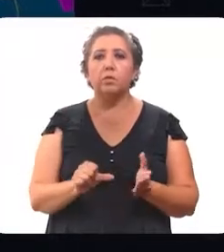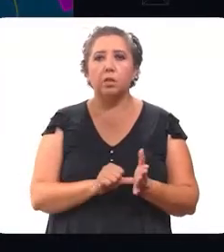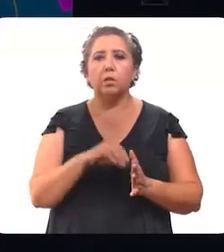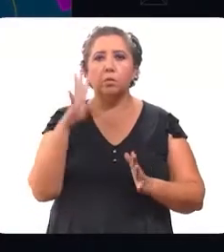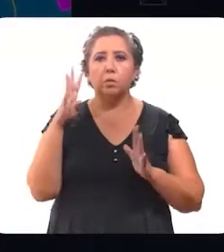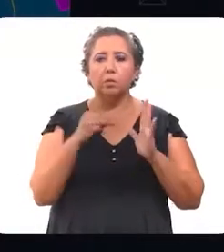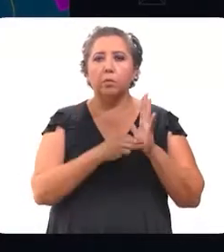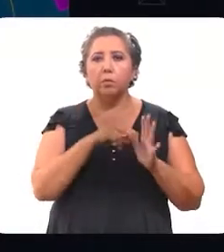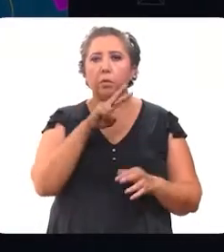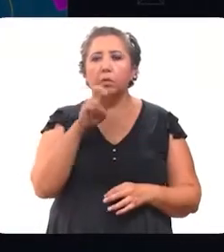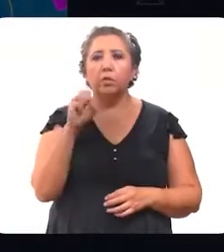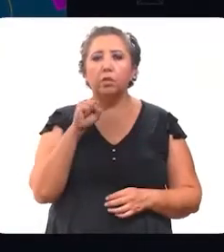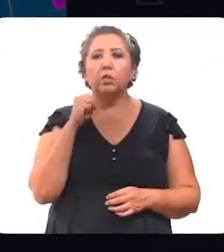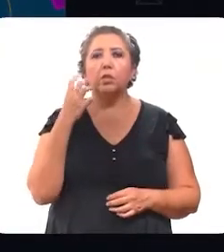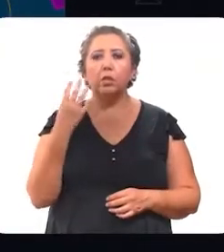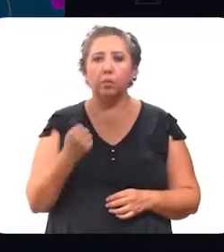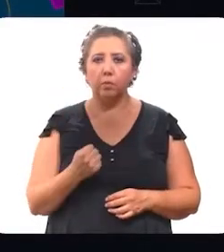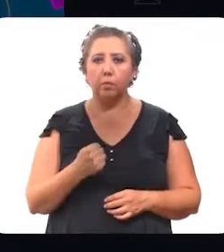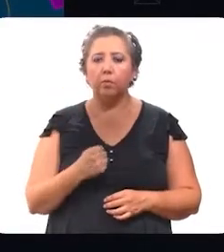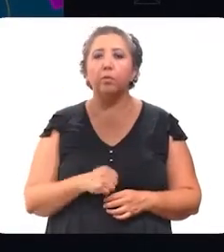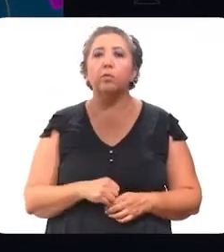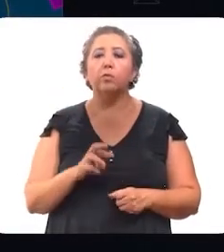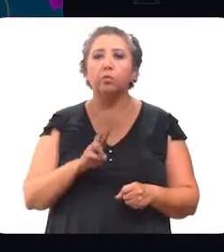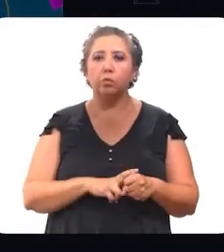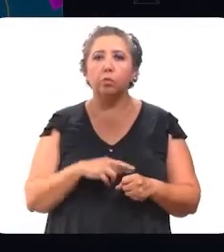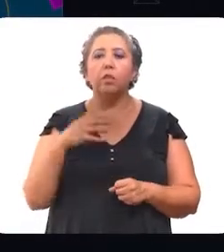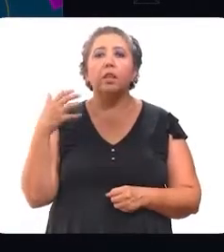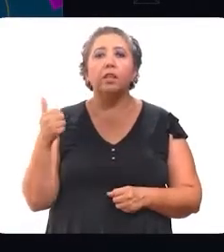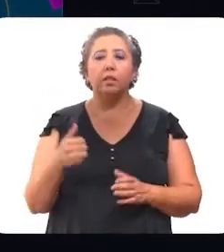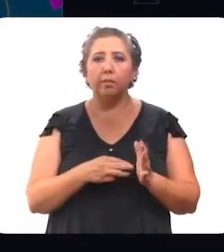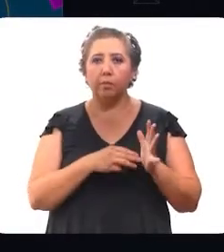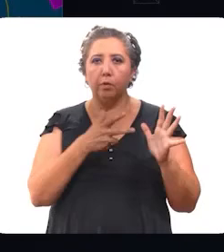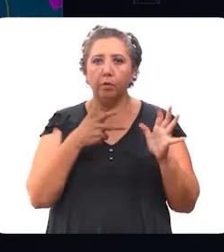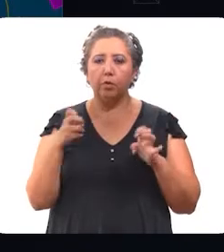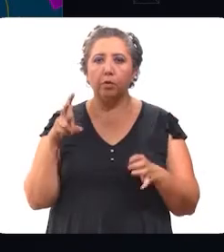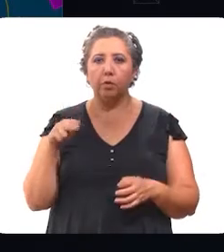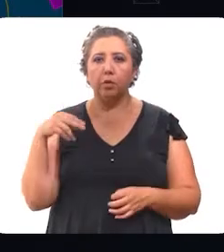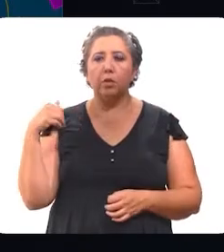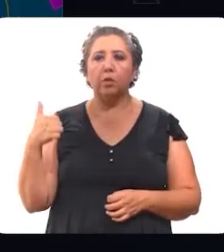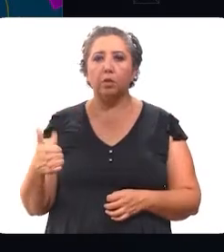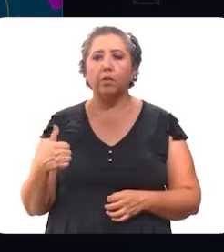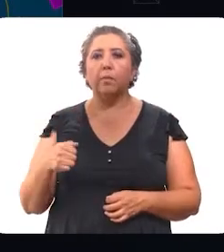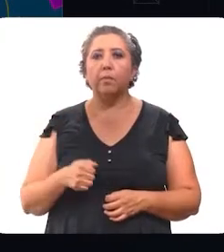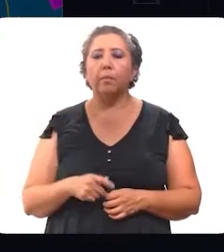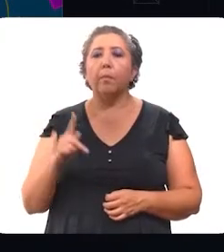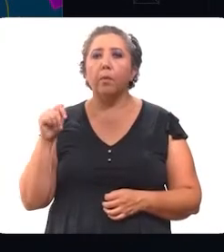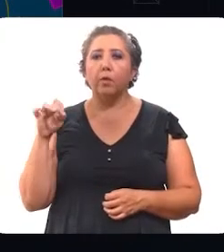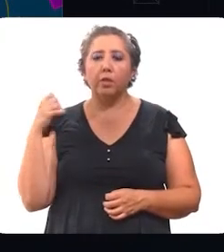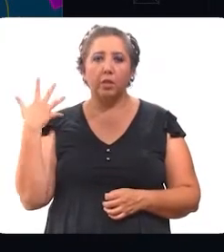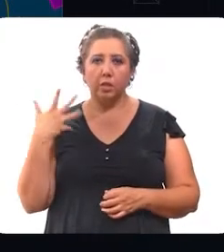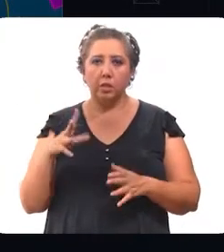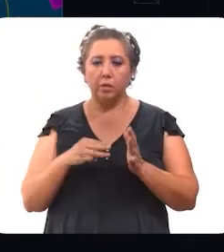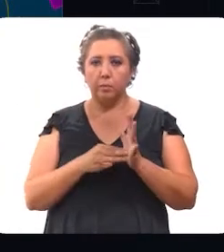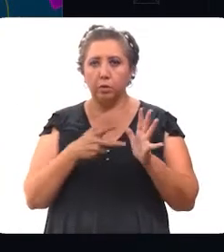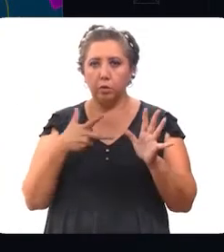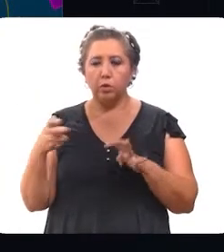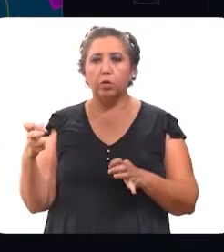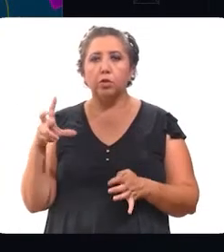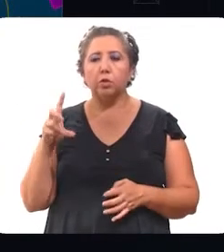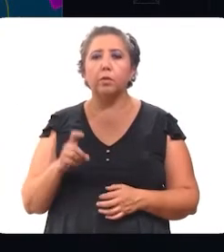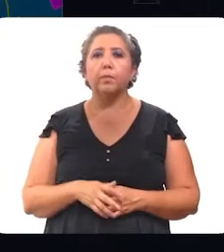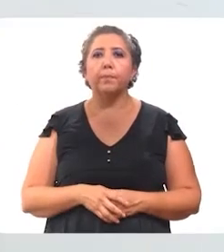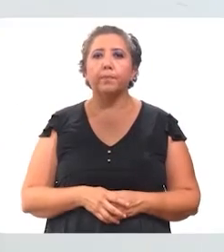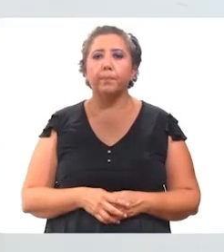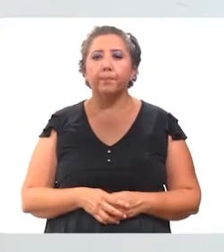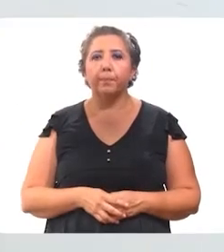centro 4.269, en la zona sur 6.886 y en la zona poniente 10.830.